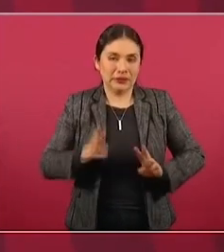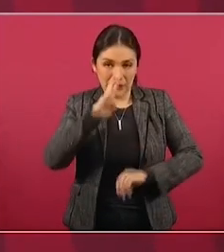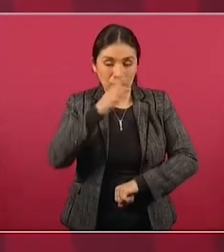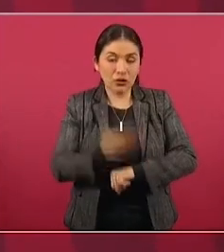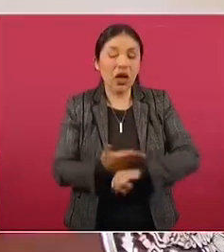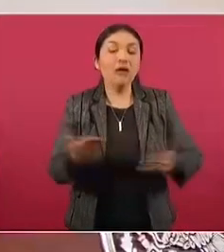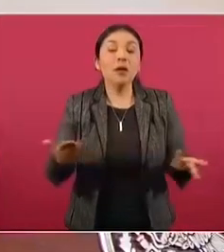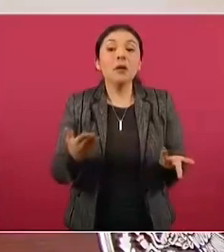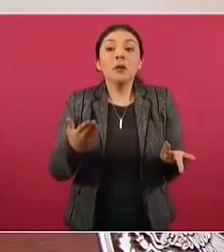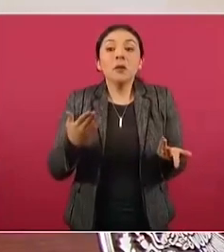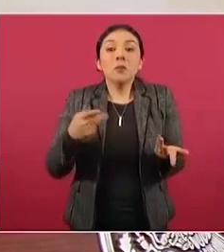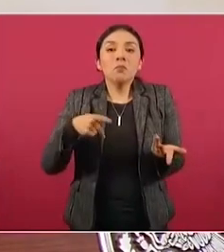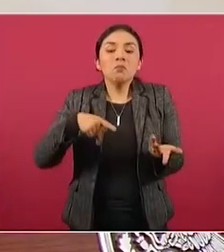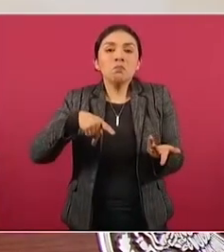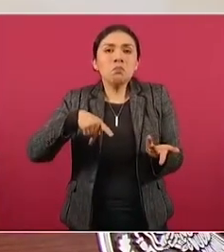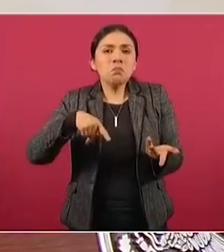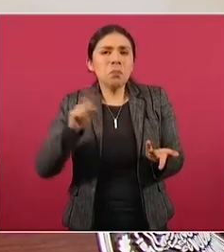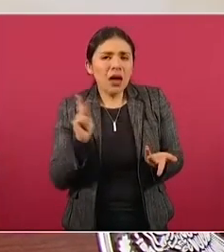Sin embargo,